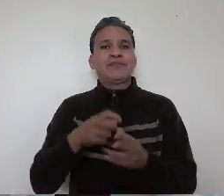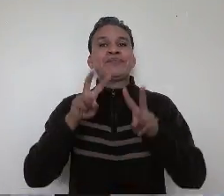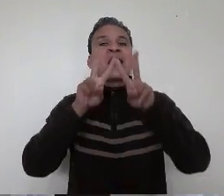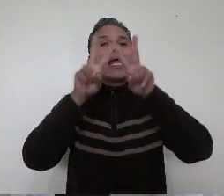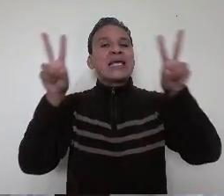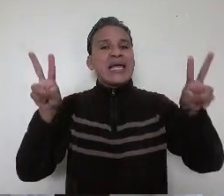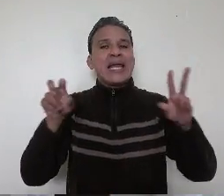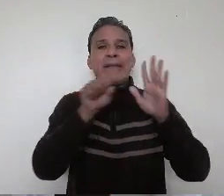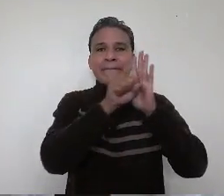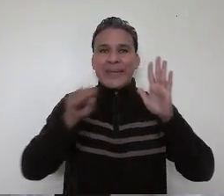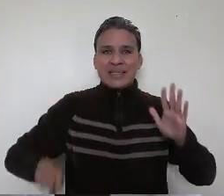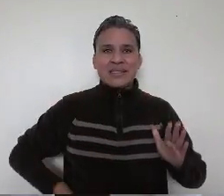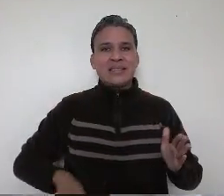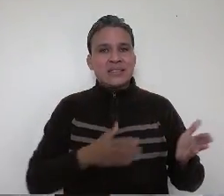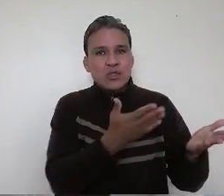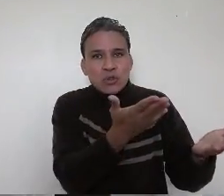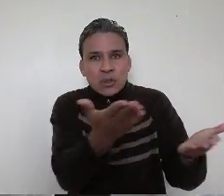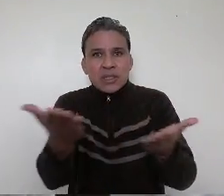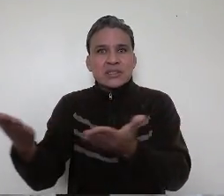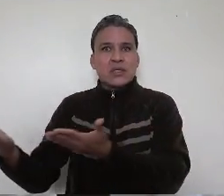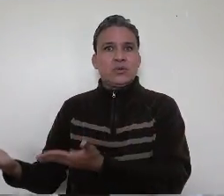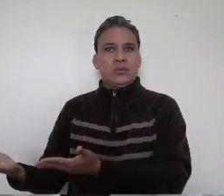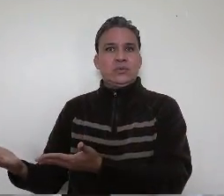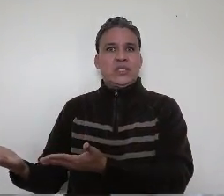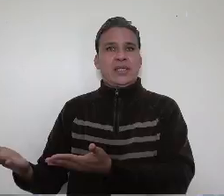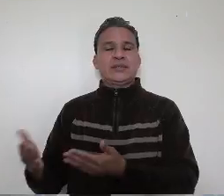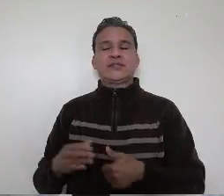todos ustedes. Y con tu espíritu.